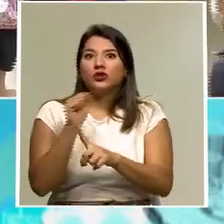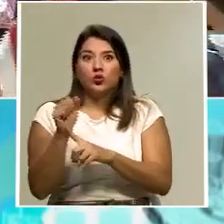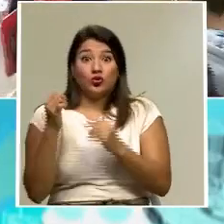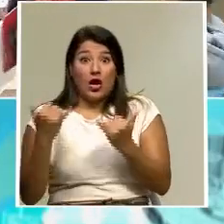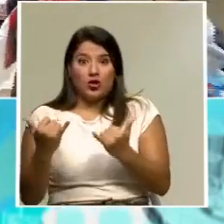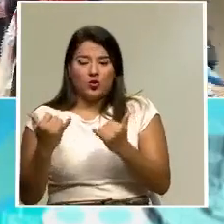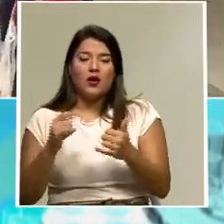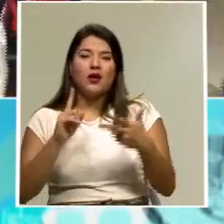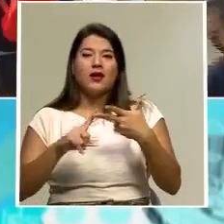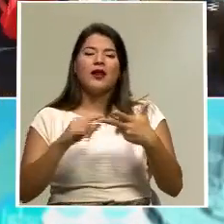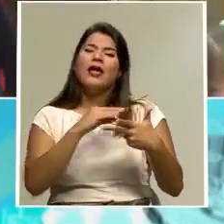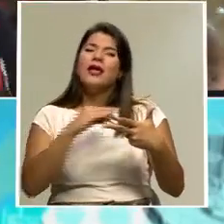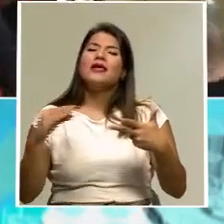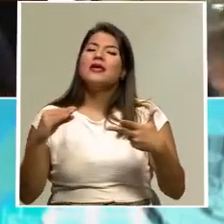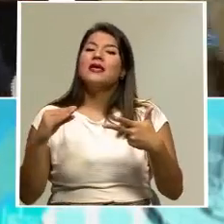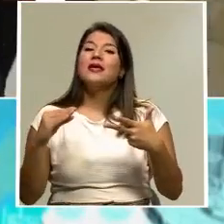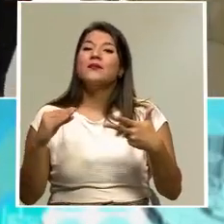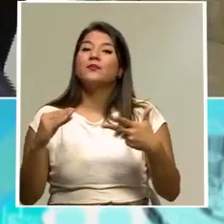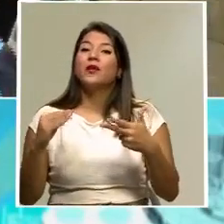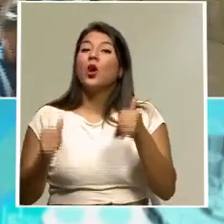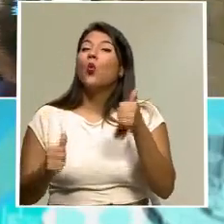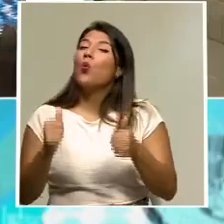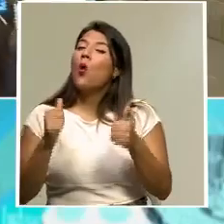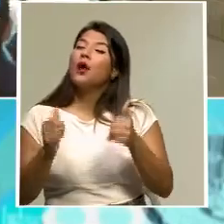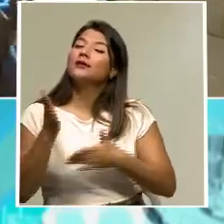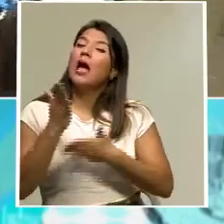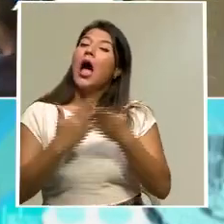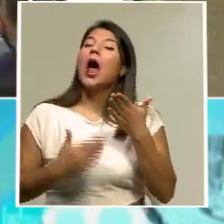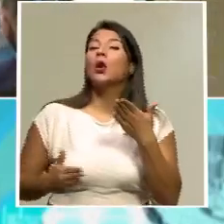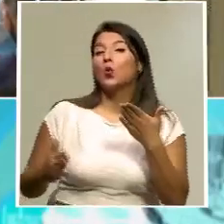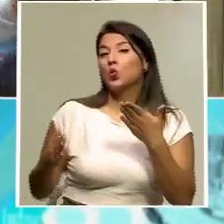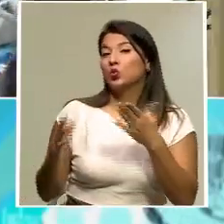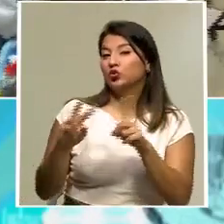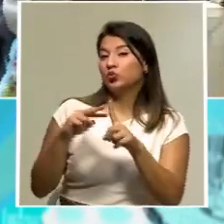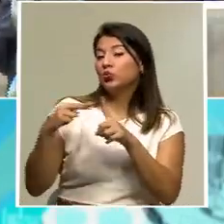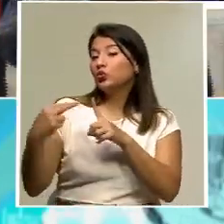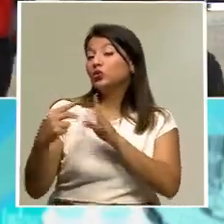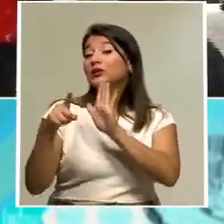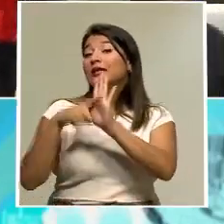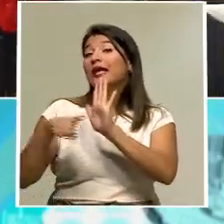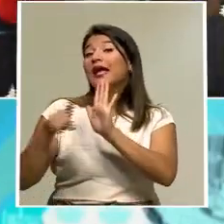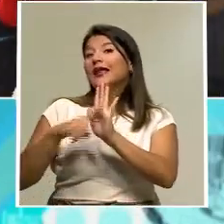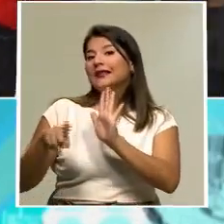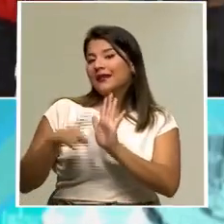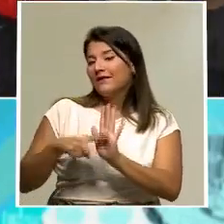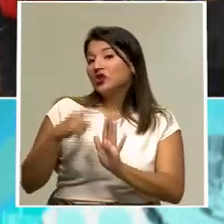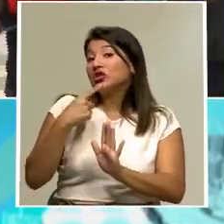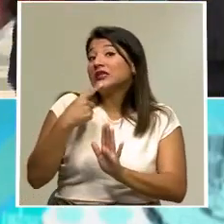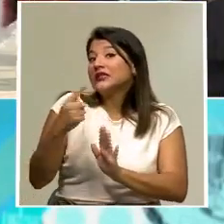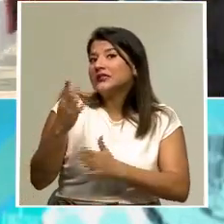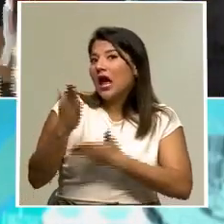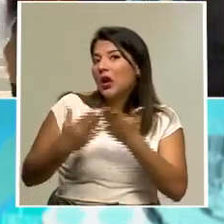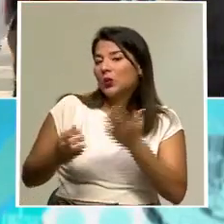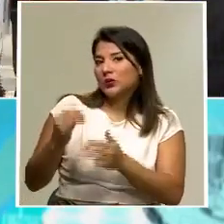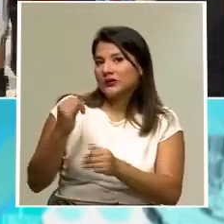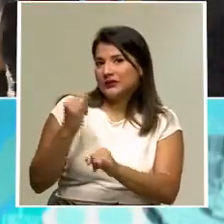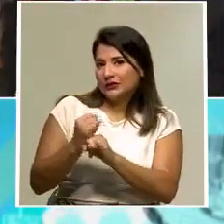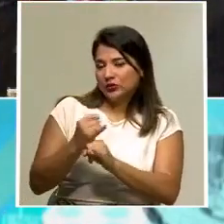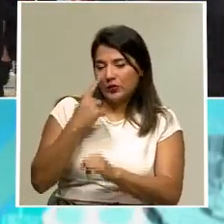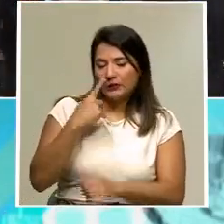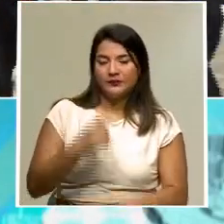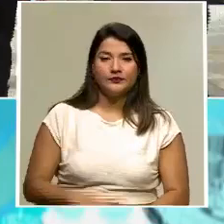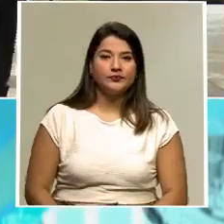supuesto cuáles son algunos de los puntos negativos que según ciertos entes tiene este programa.